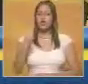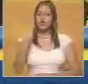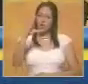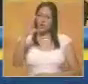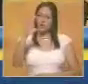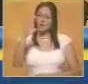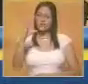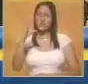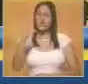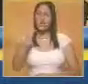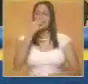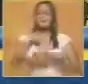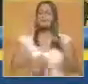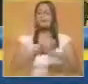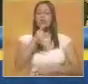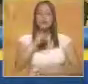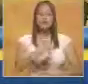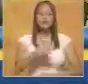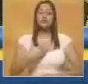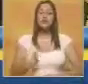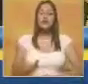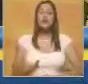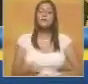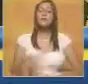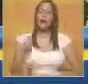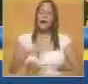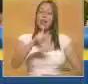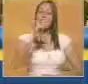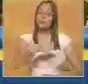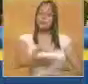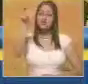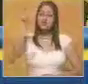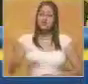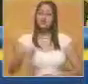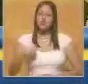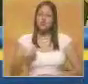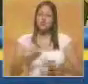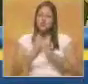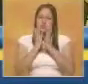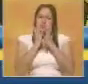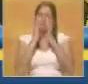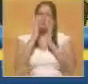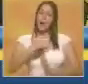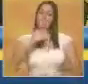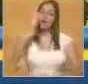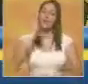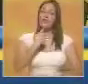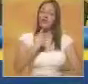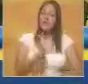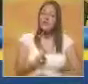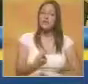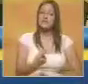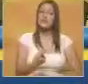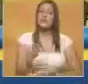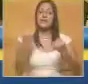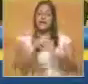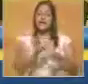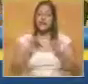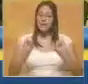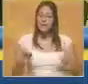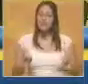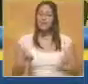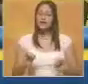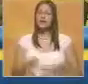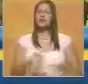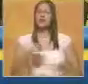y lanzó la frase aquella: con ciudadanos, me ruborizo al decirlo, la